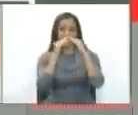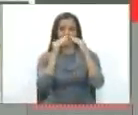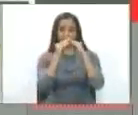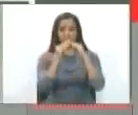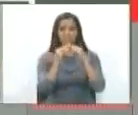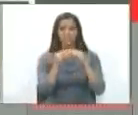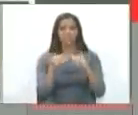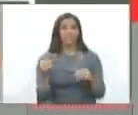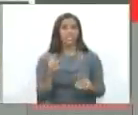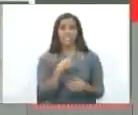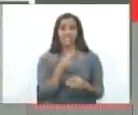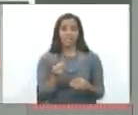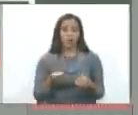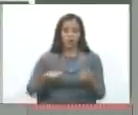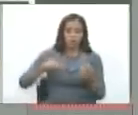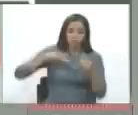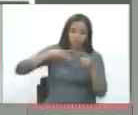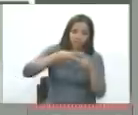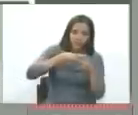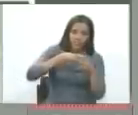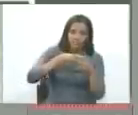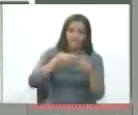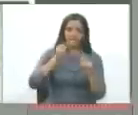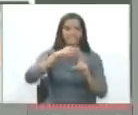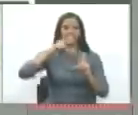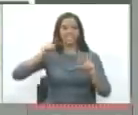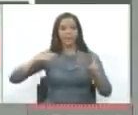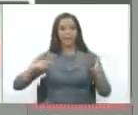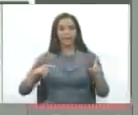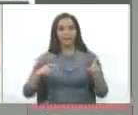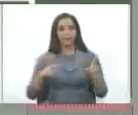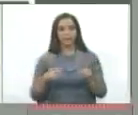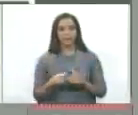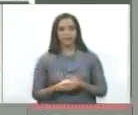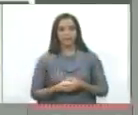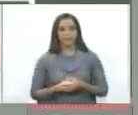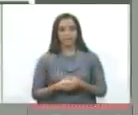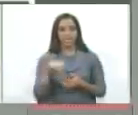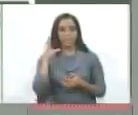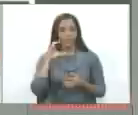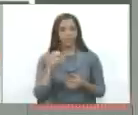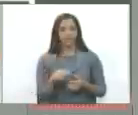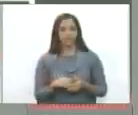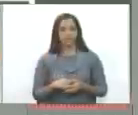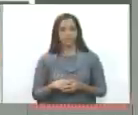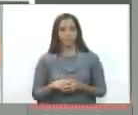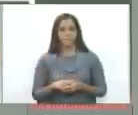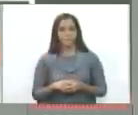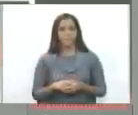en su apartamento y no se pegan al sistema eléctrico del estado, pues, del país. Correcto. Y